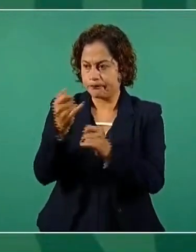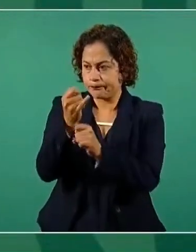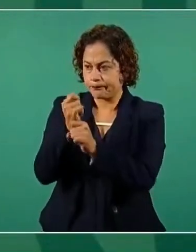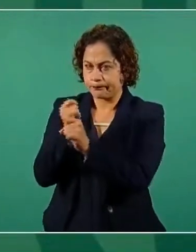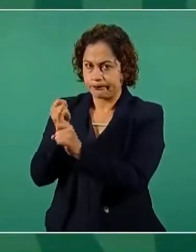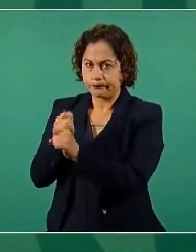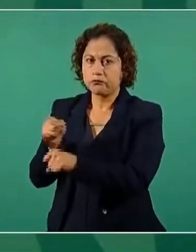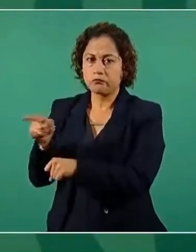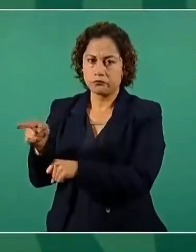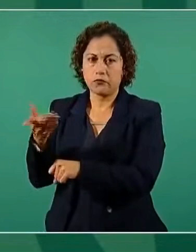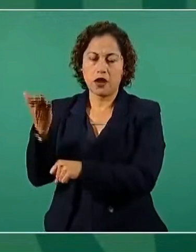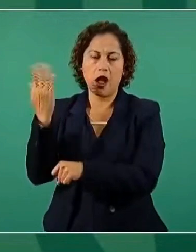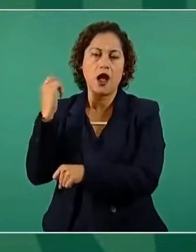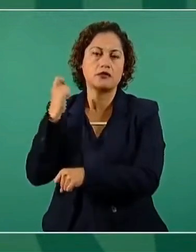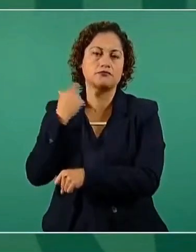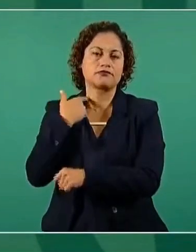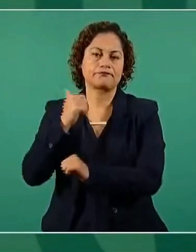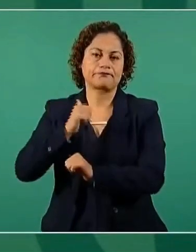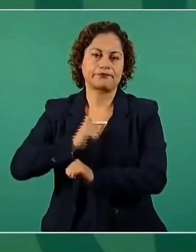describe